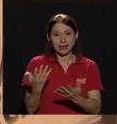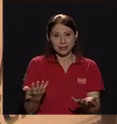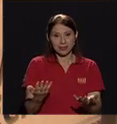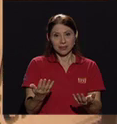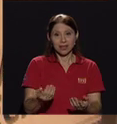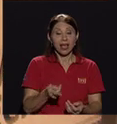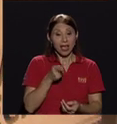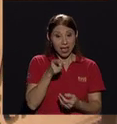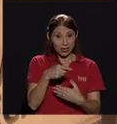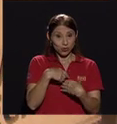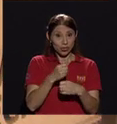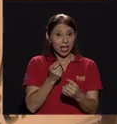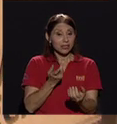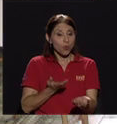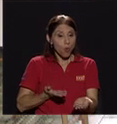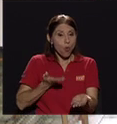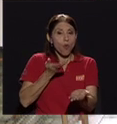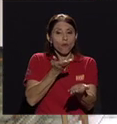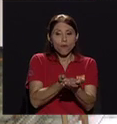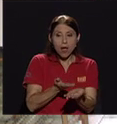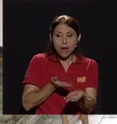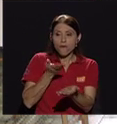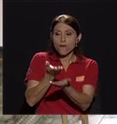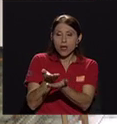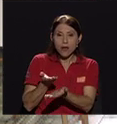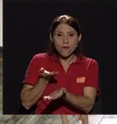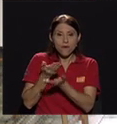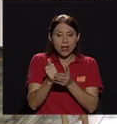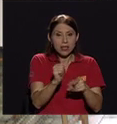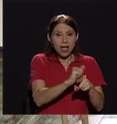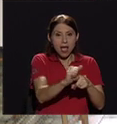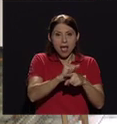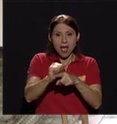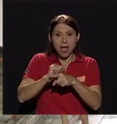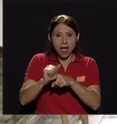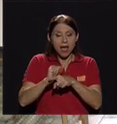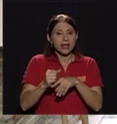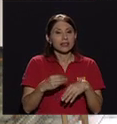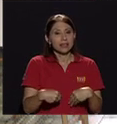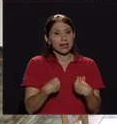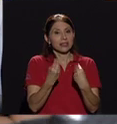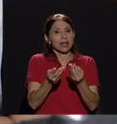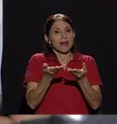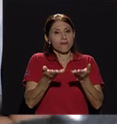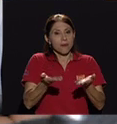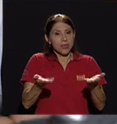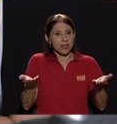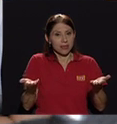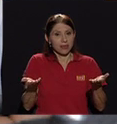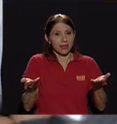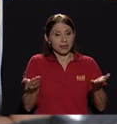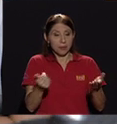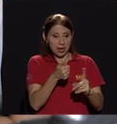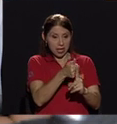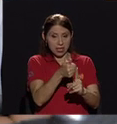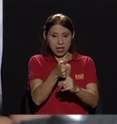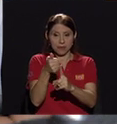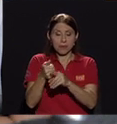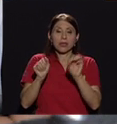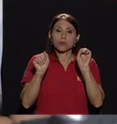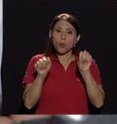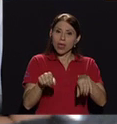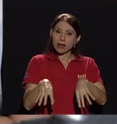una oferta que se hace donde se les da sobre todo herramientas para que ellas puedan hacer